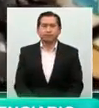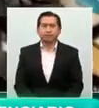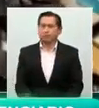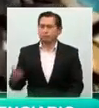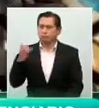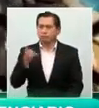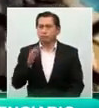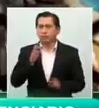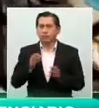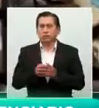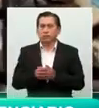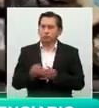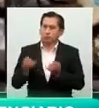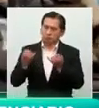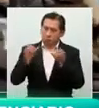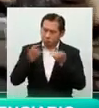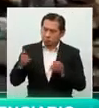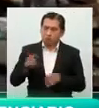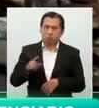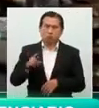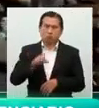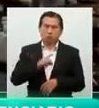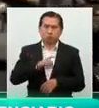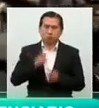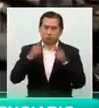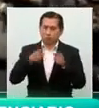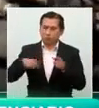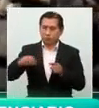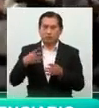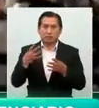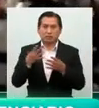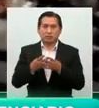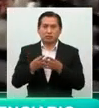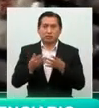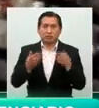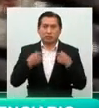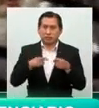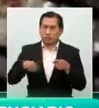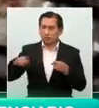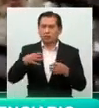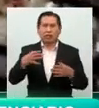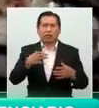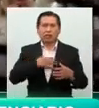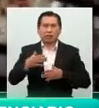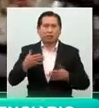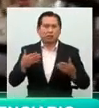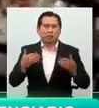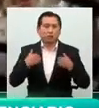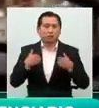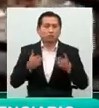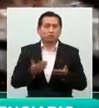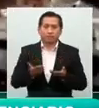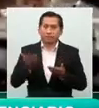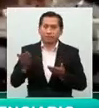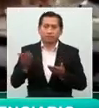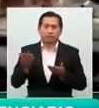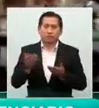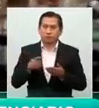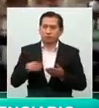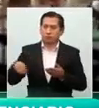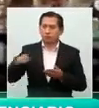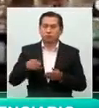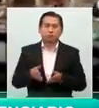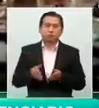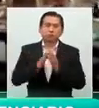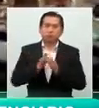Bueno, según a lo que nos informa Seguridad Penitenciaria, hay un reclamo, hay una petición